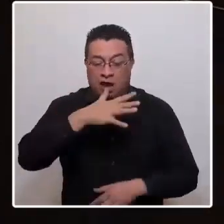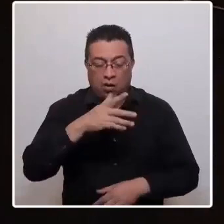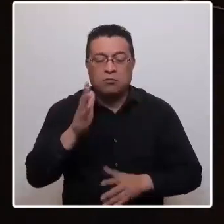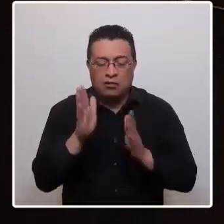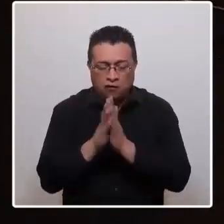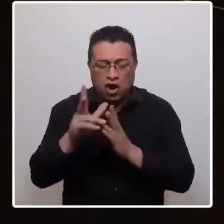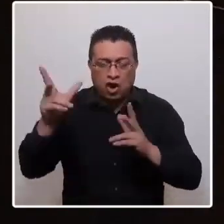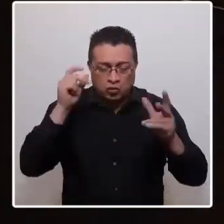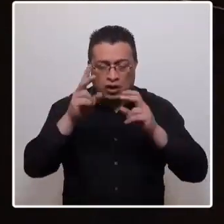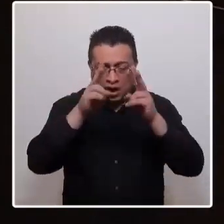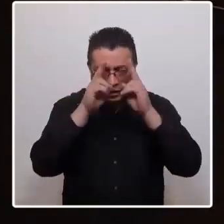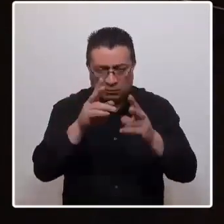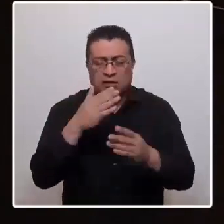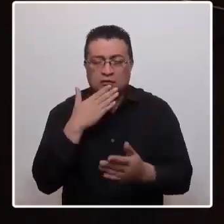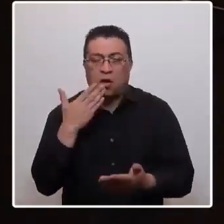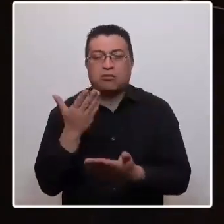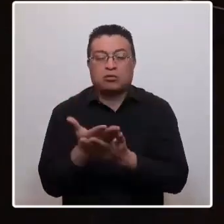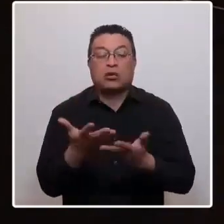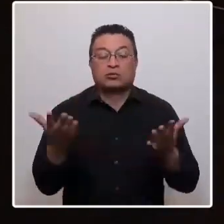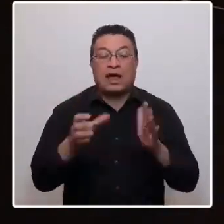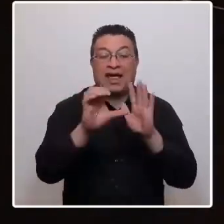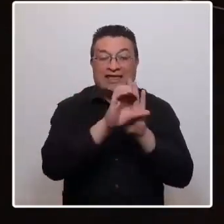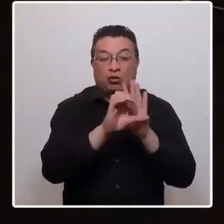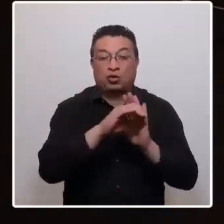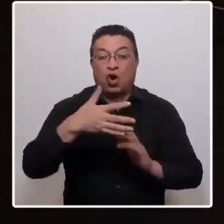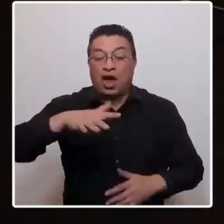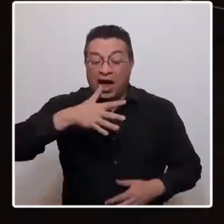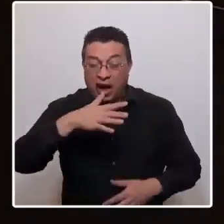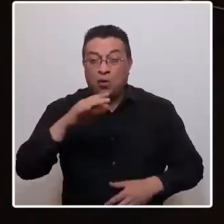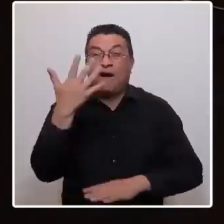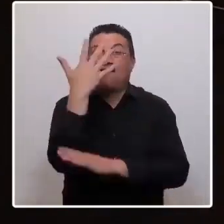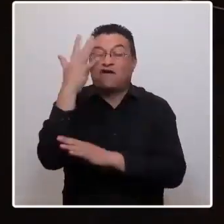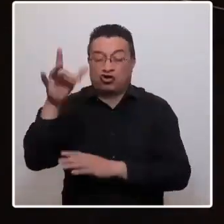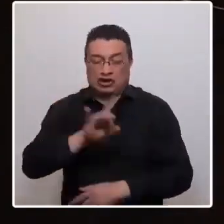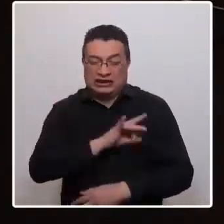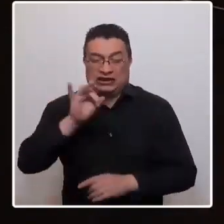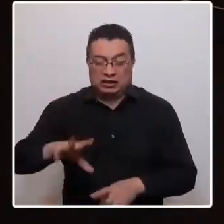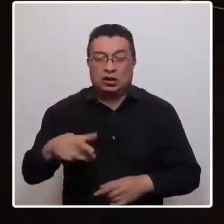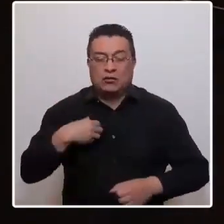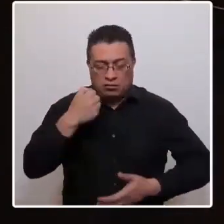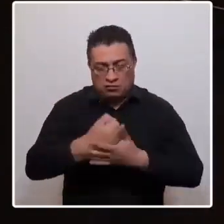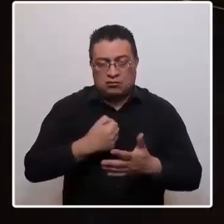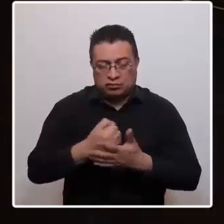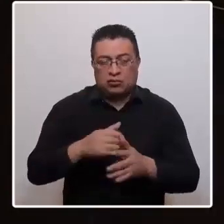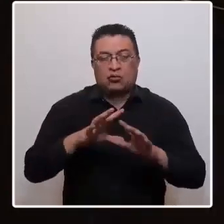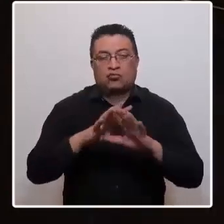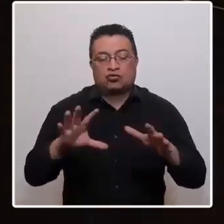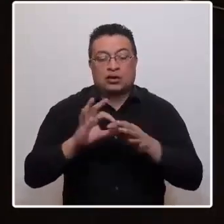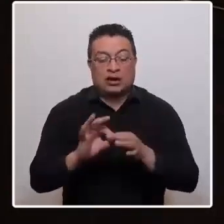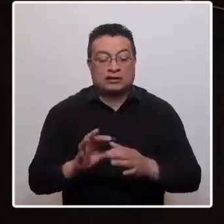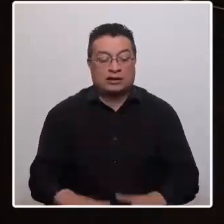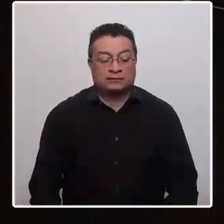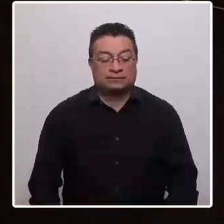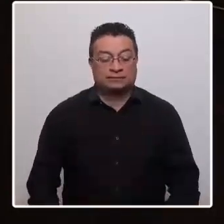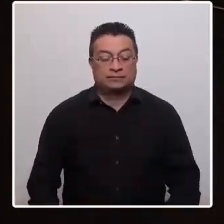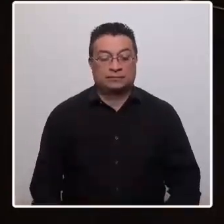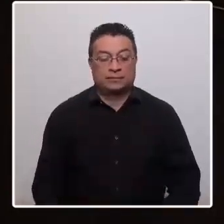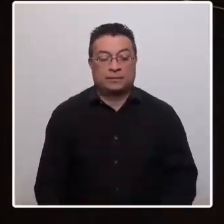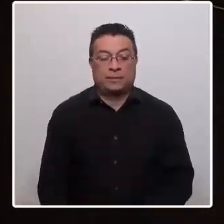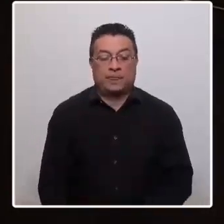y respeten nuestra propuesta, porque el Estatuto del Agua, el Estatuto del Bosque Nativo proviene de nuestras luchas. Muchas gracias.